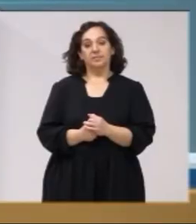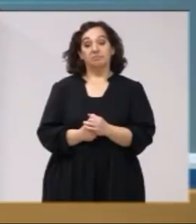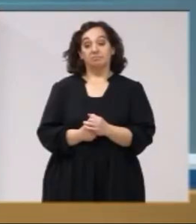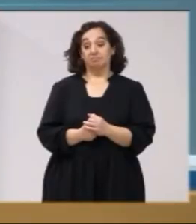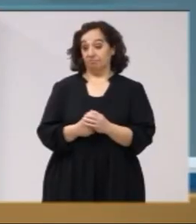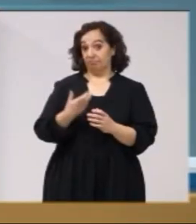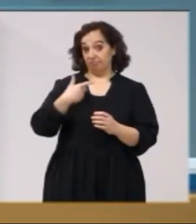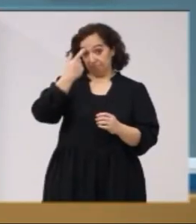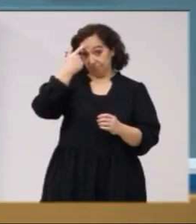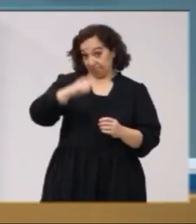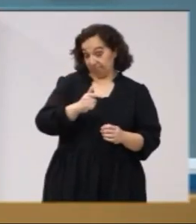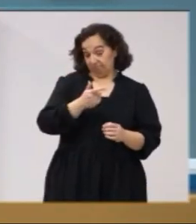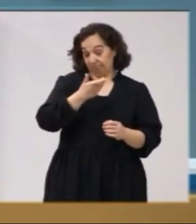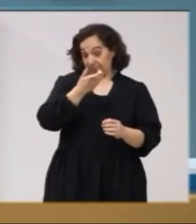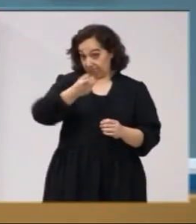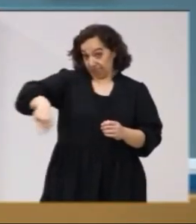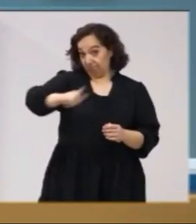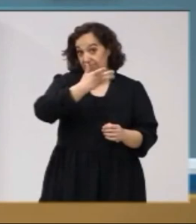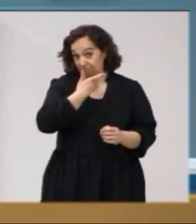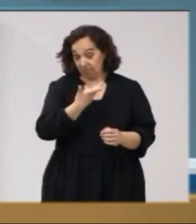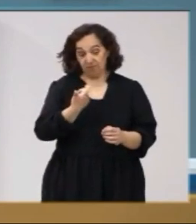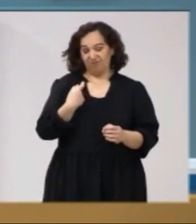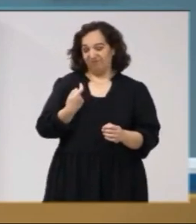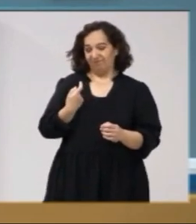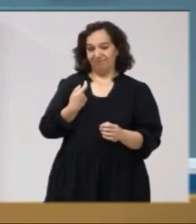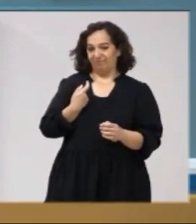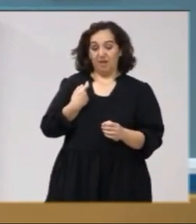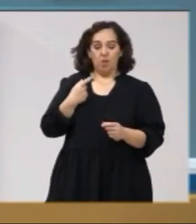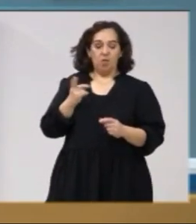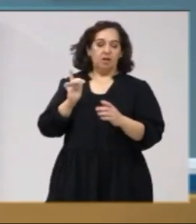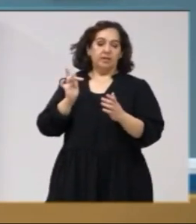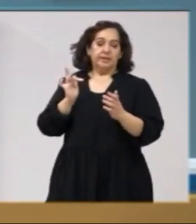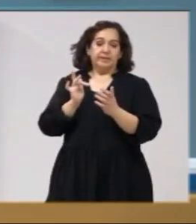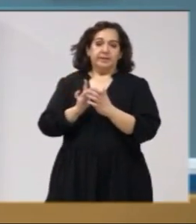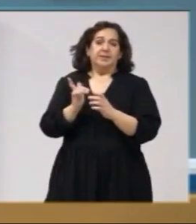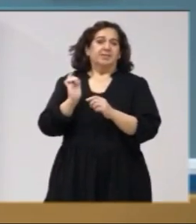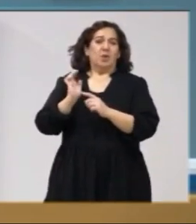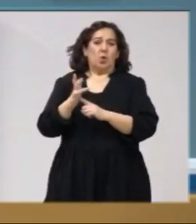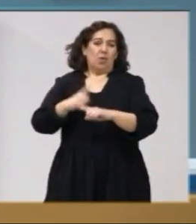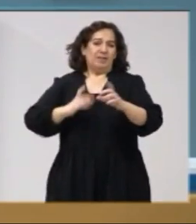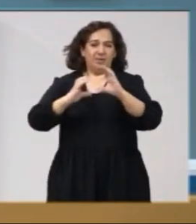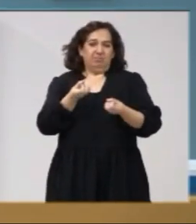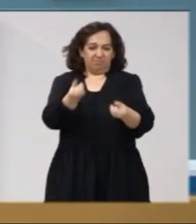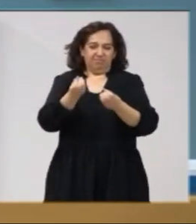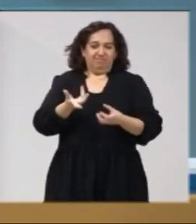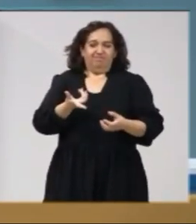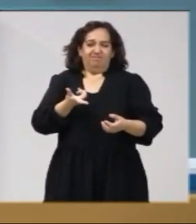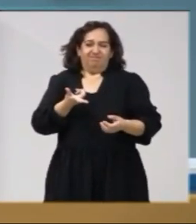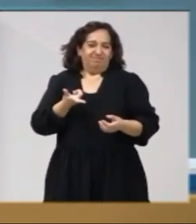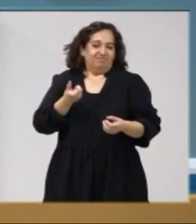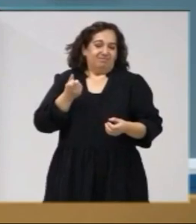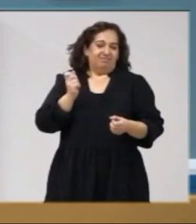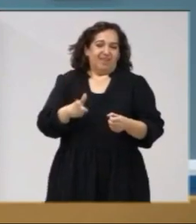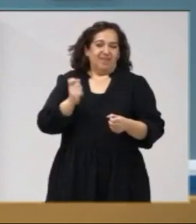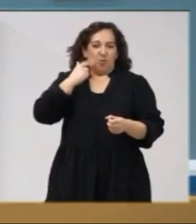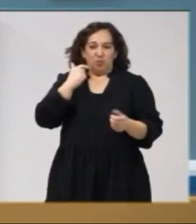Como ya conocen, soy poco dado a las ruedas de prensa. No sé si a